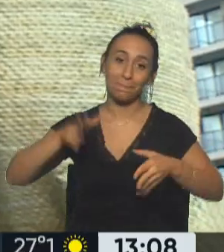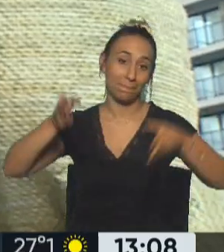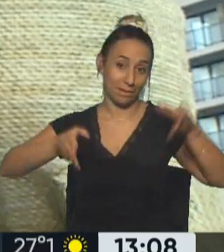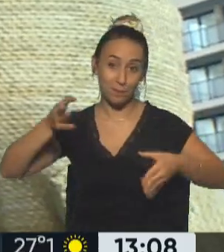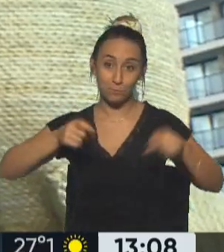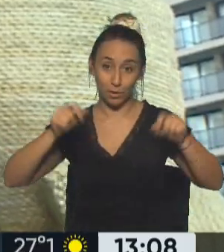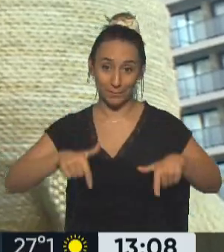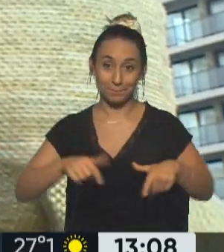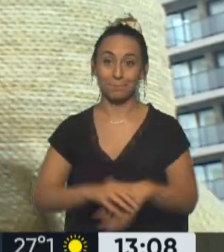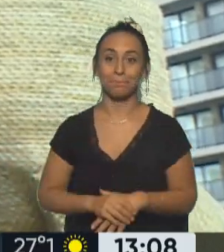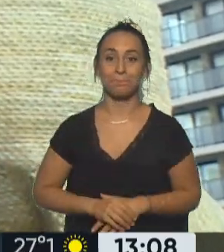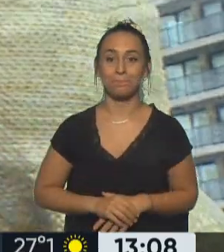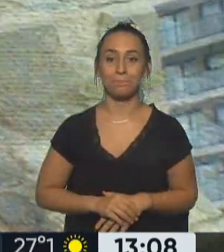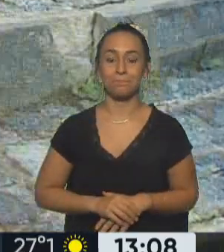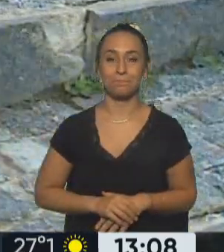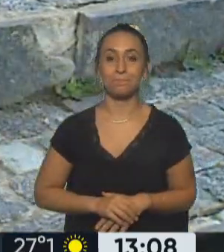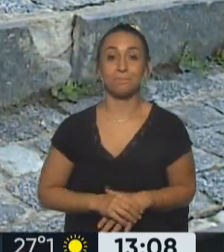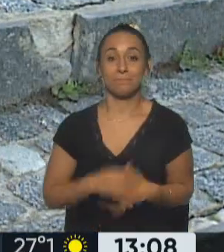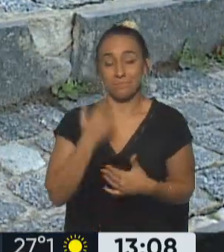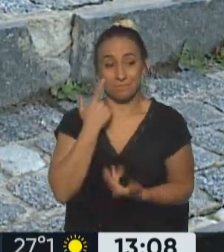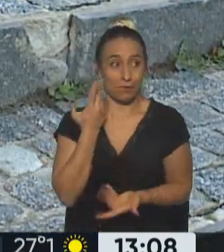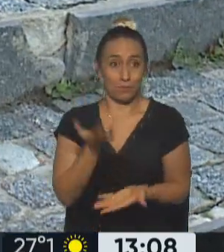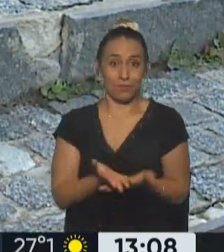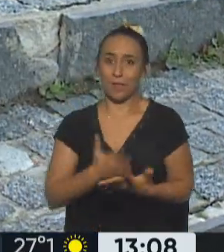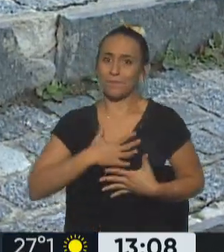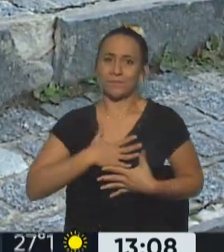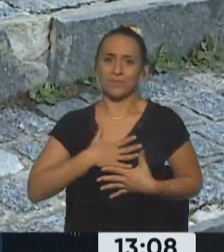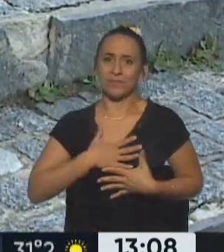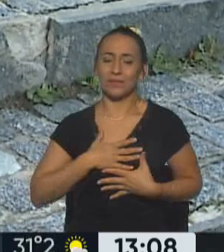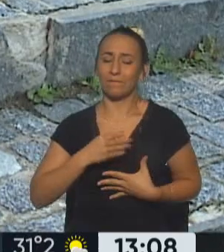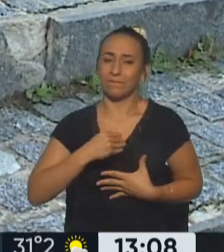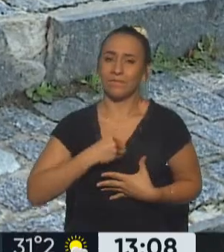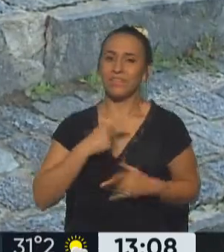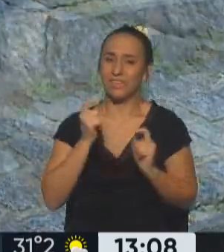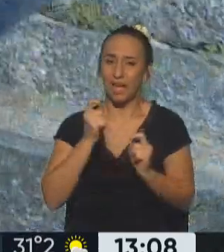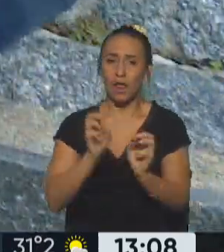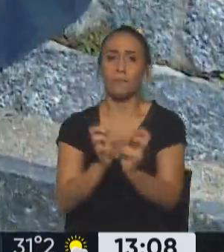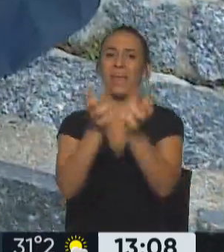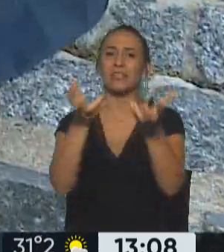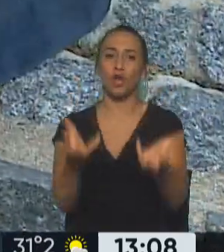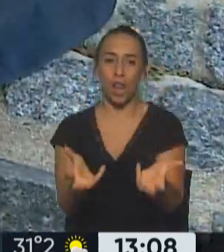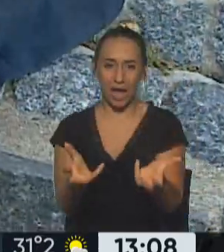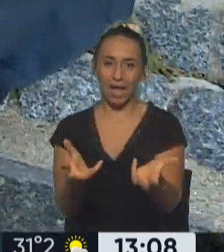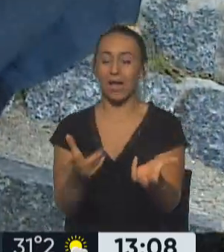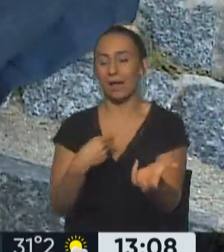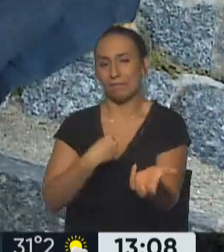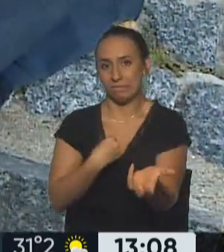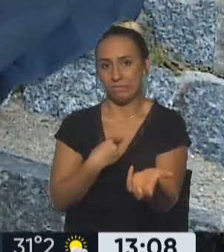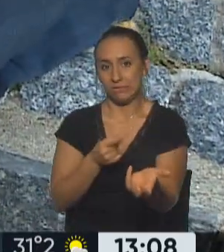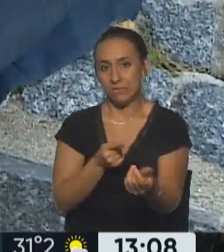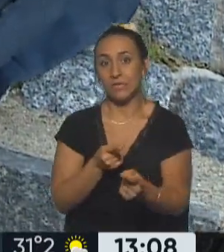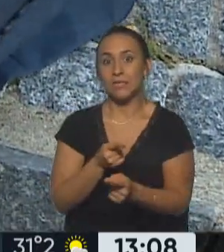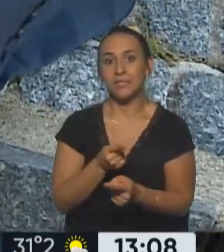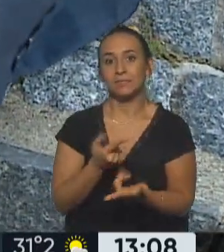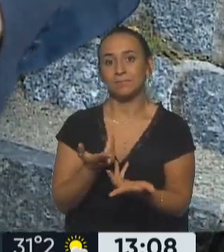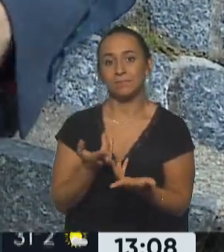estar presentando este proyecto en la ciudad de mi ídolo número uno, que es Astor Piazzolla? Y un poco la